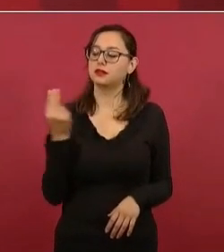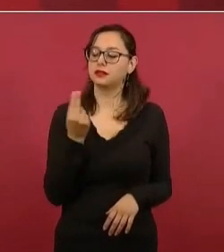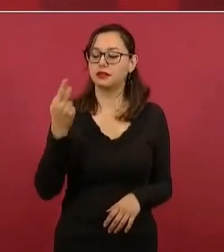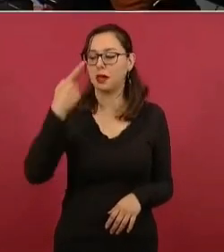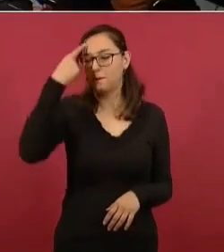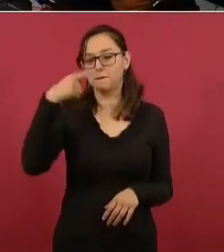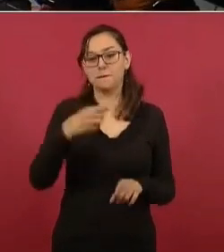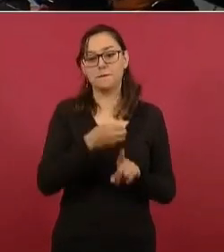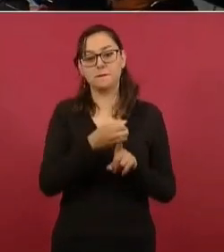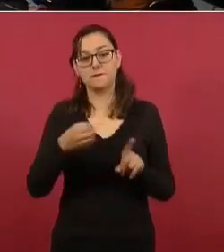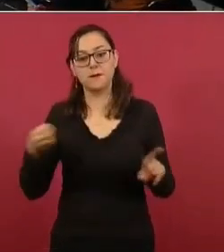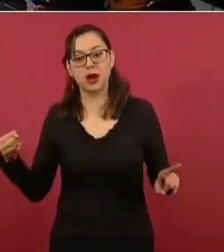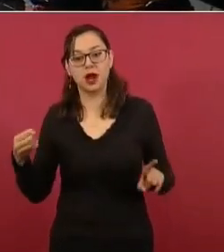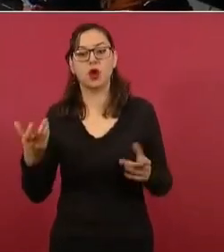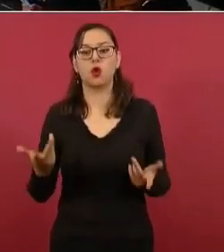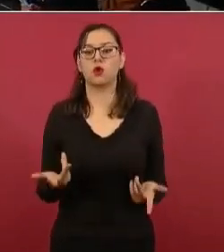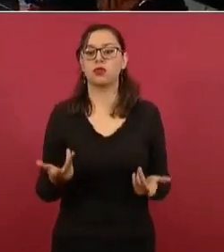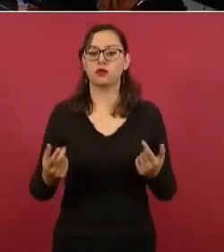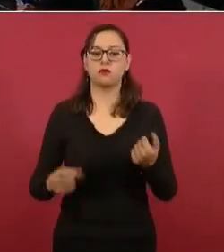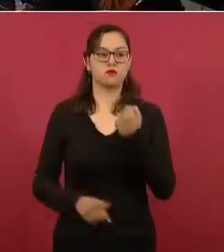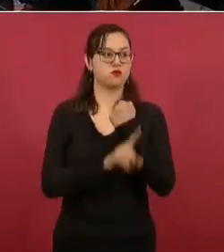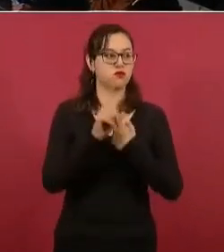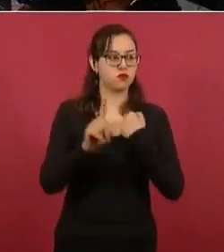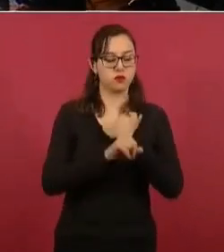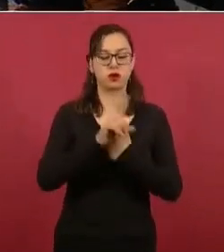y para evitar la confrontación